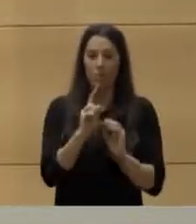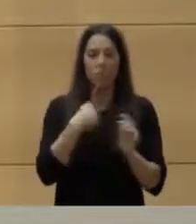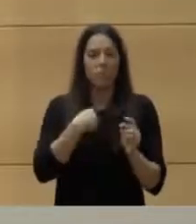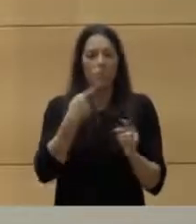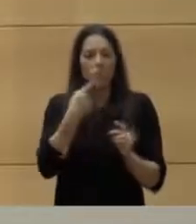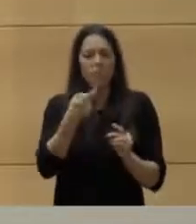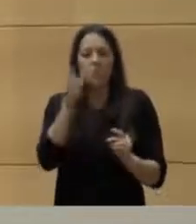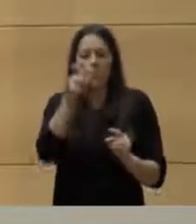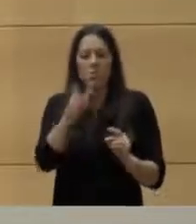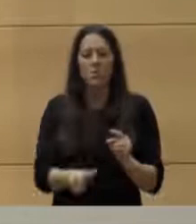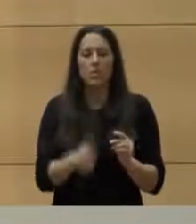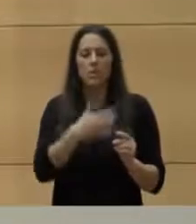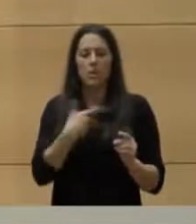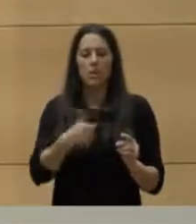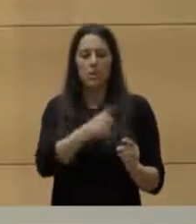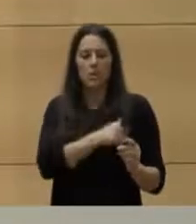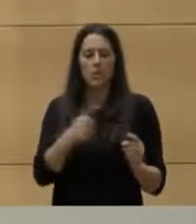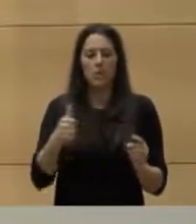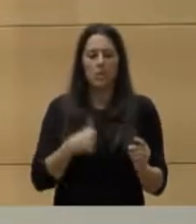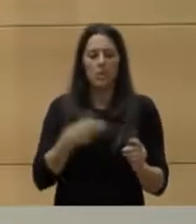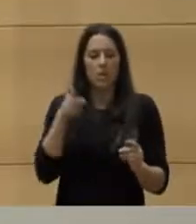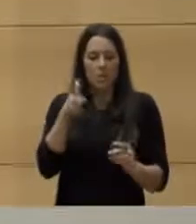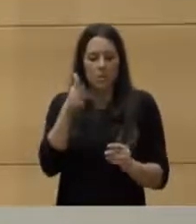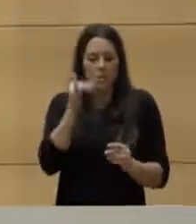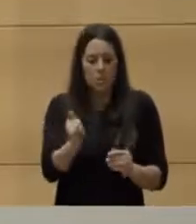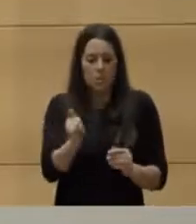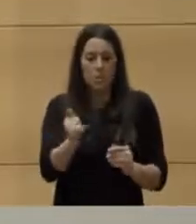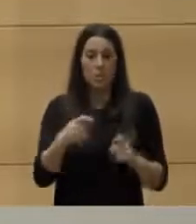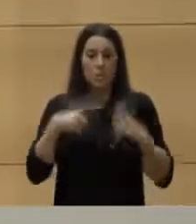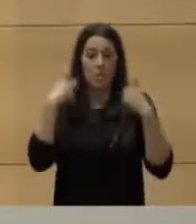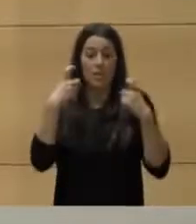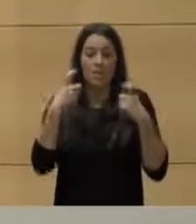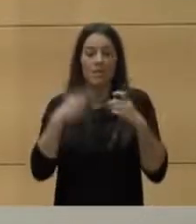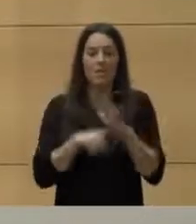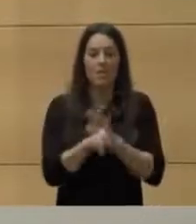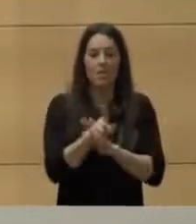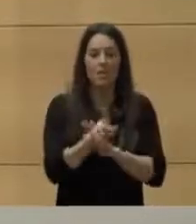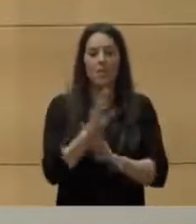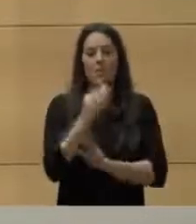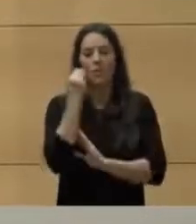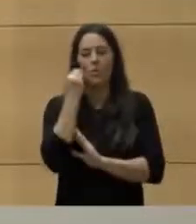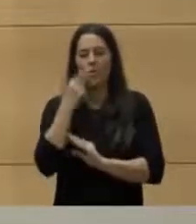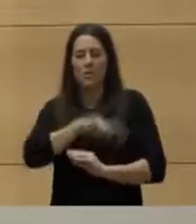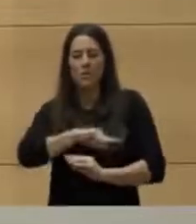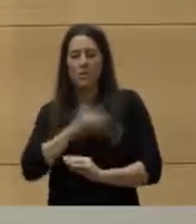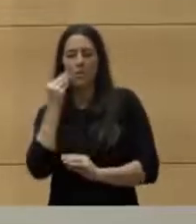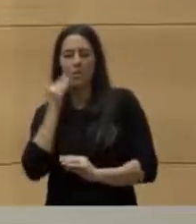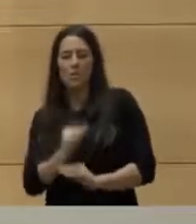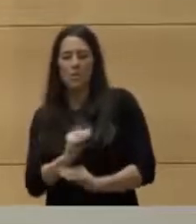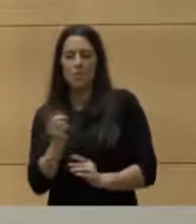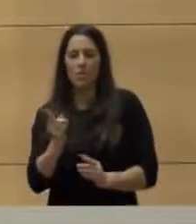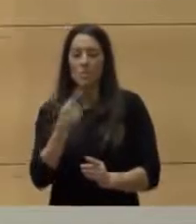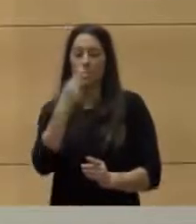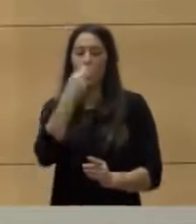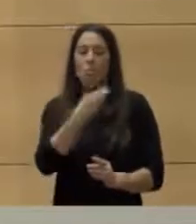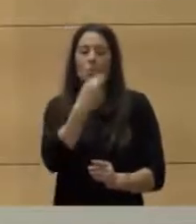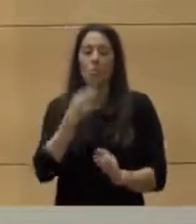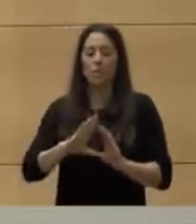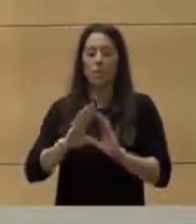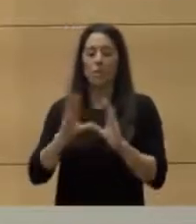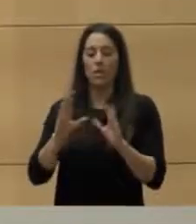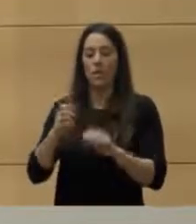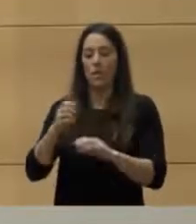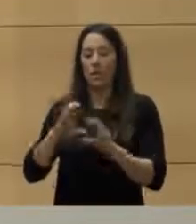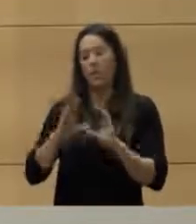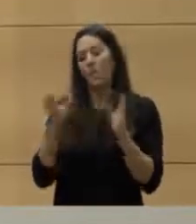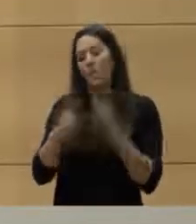y a intentar que se desarrolle. Digo, pero que no sea frívolo, como ha sido, que no se le prometa al pueblo catalán cosas